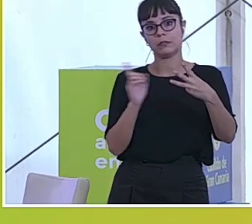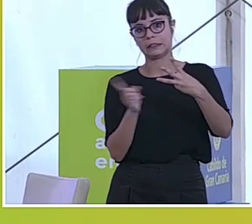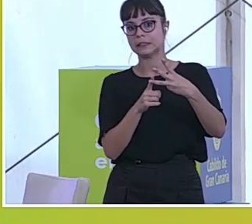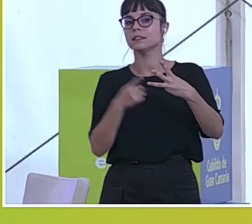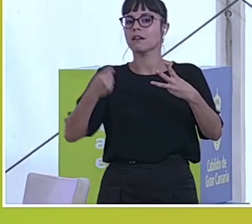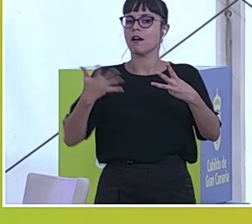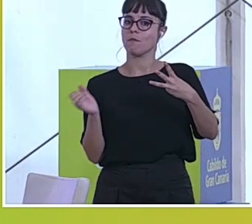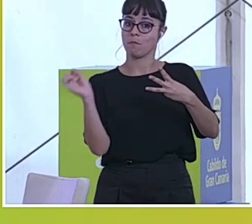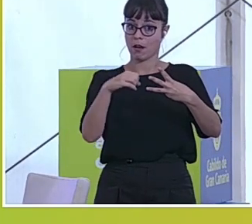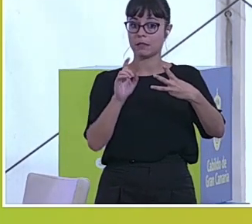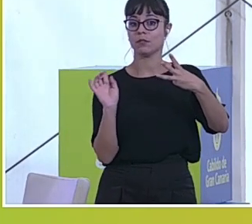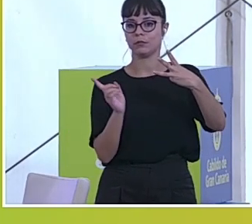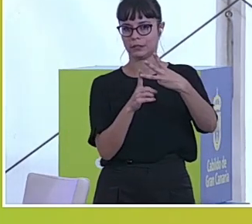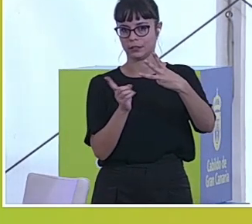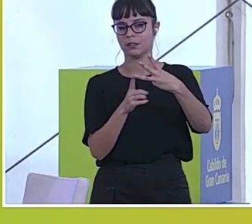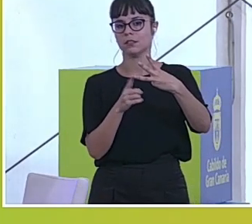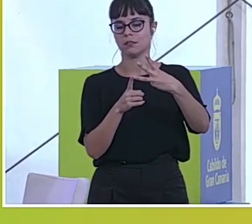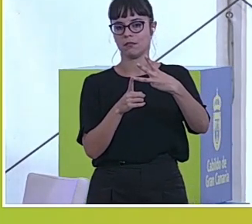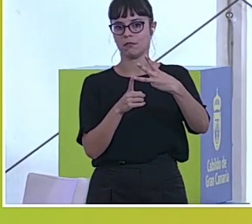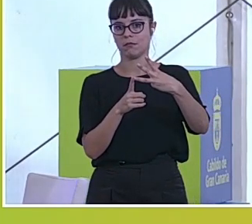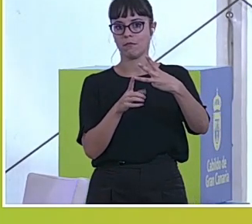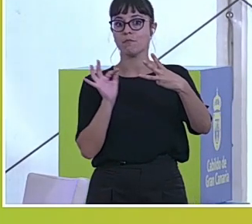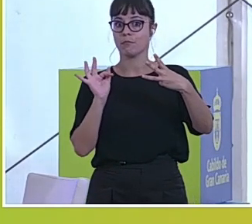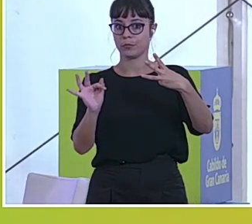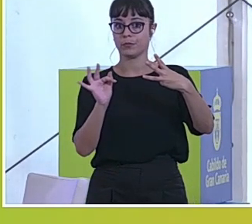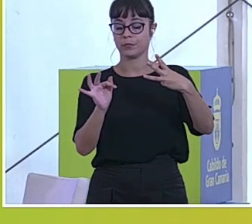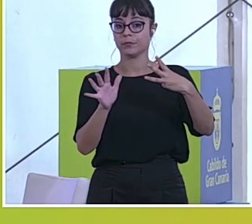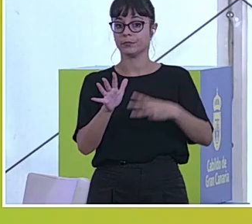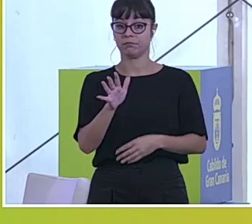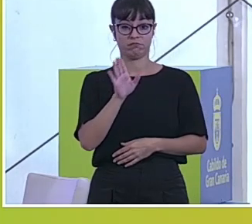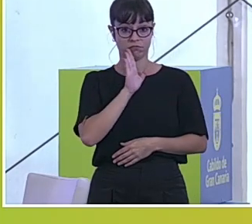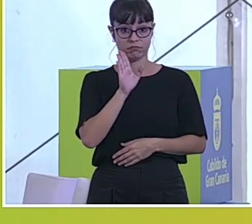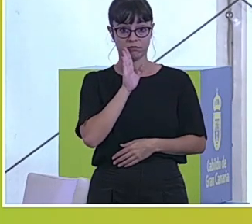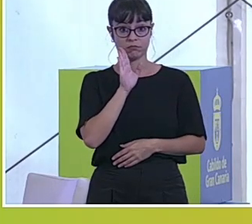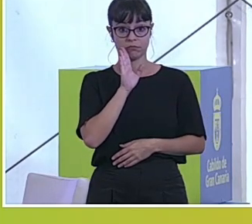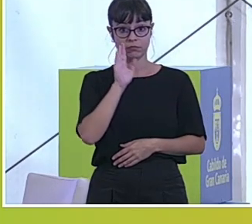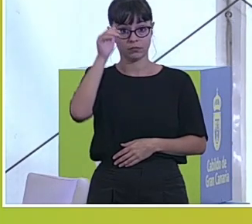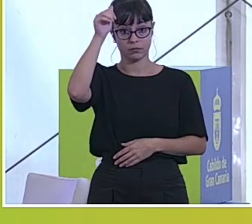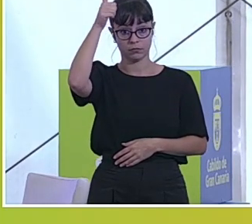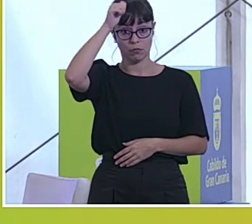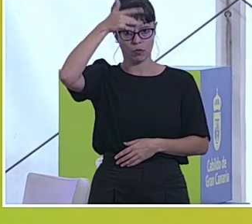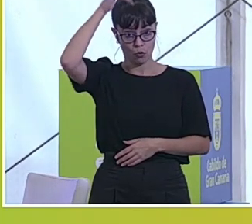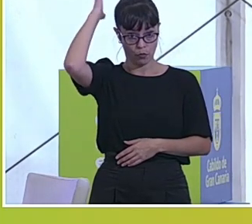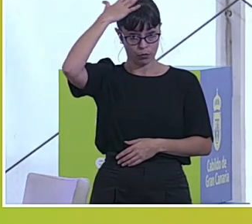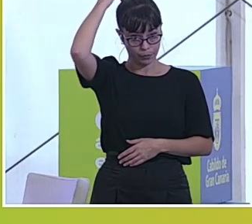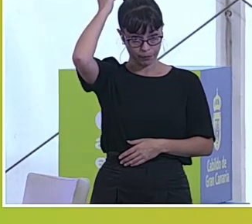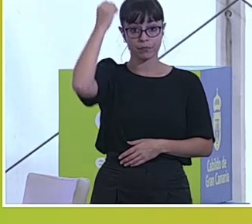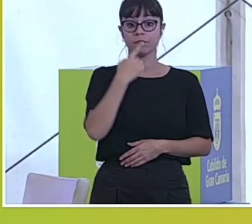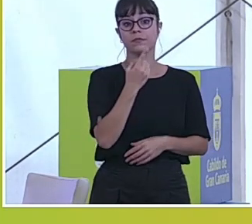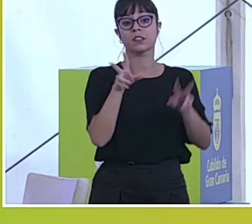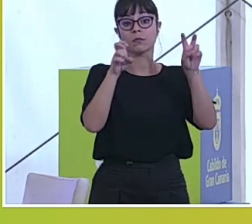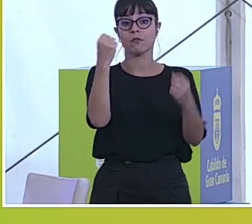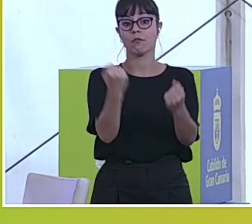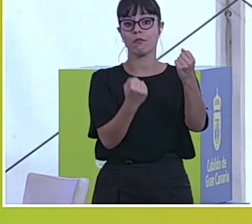gestión de demanda. Gestión de demanda puede ser el caso que comentaba anteriormente Jan, o sea, el uso del vehículo eléctrico. Ese